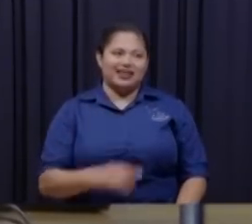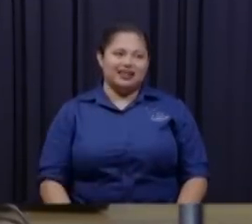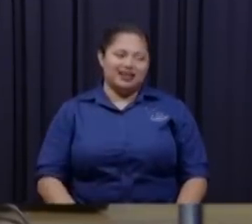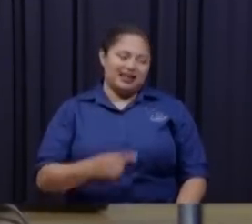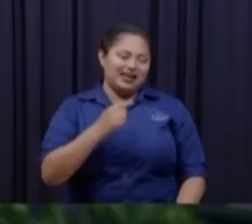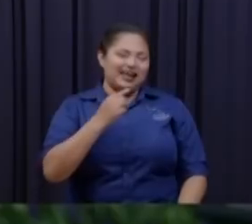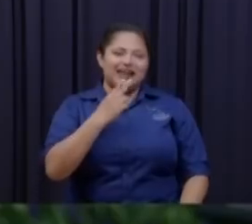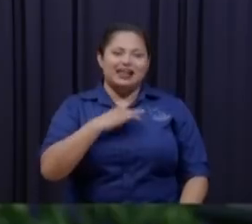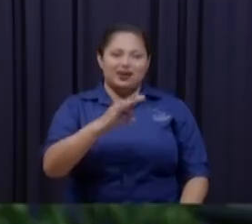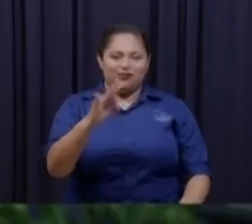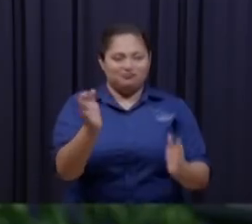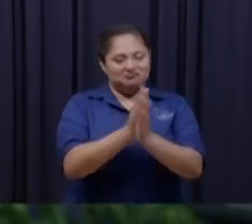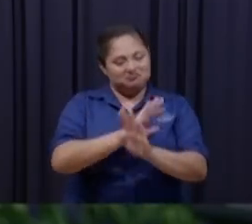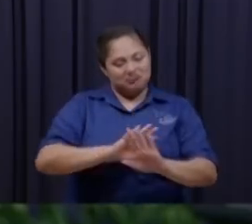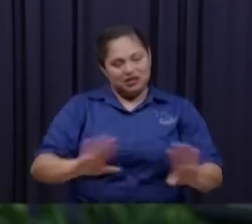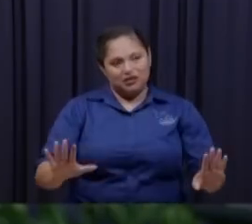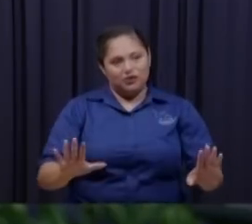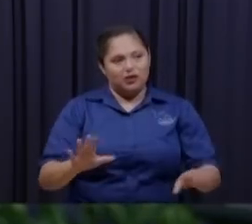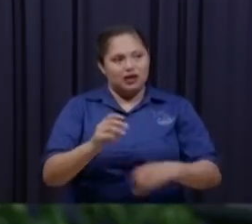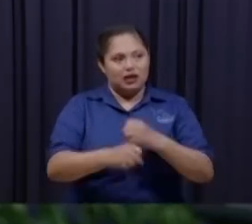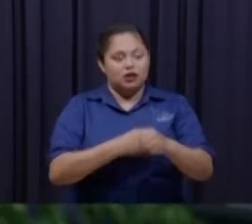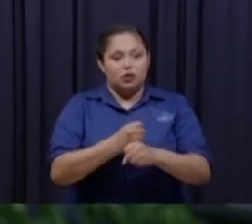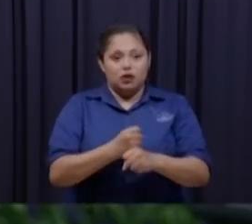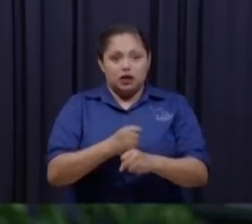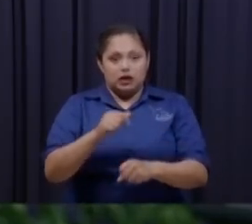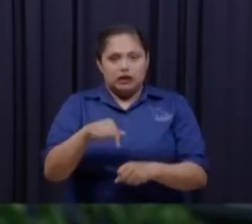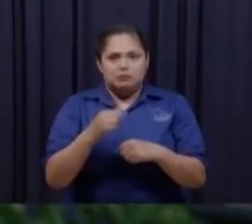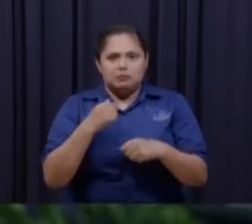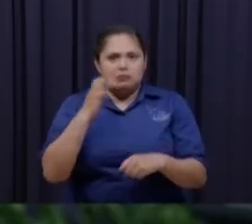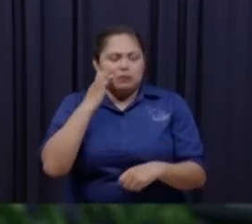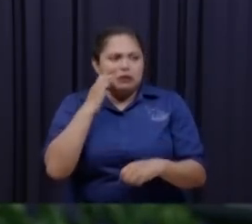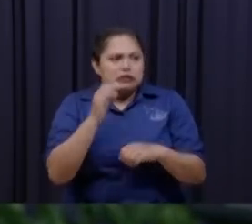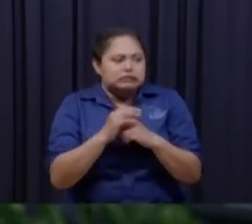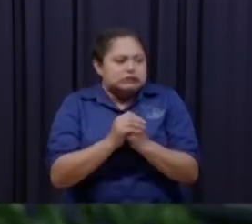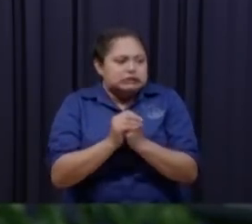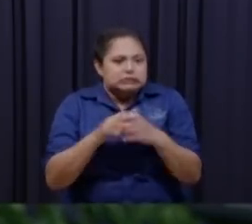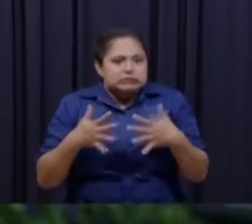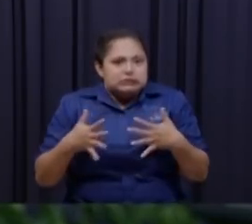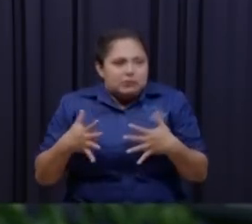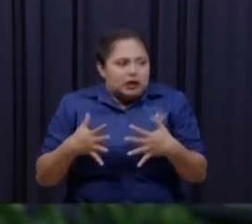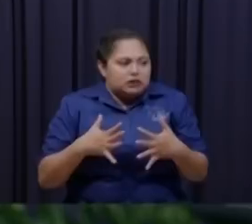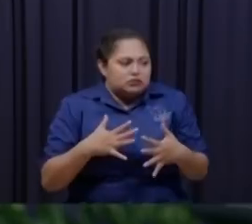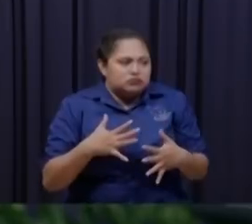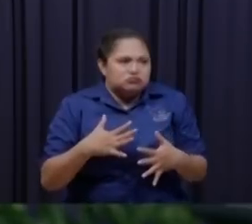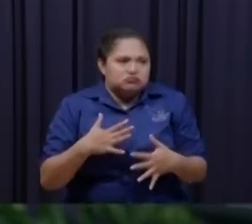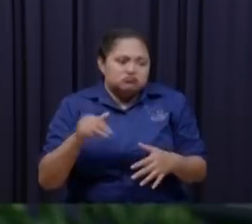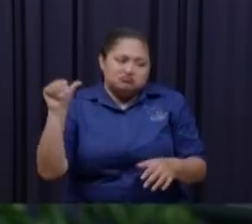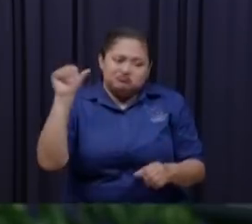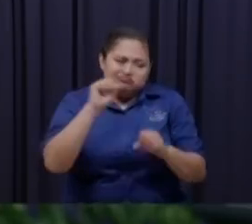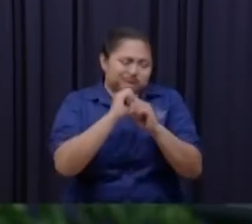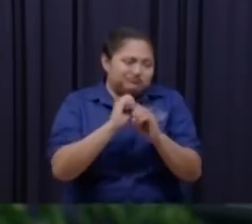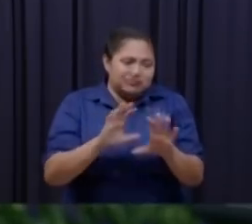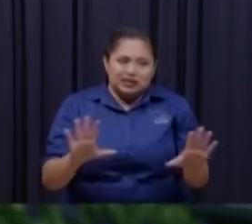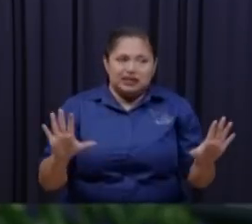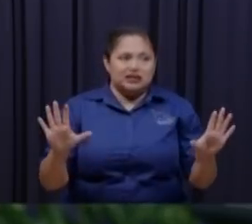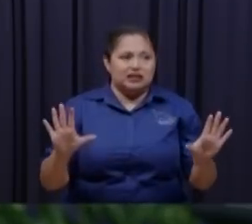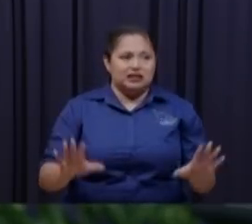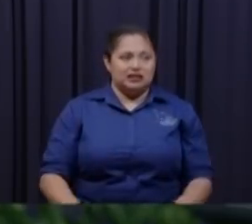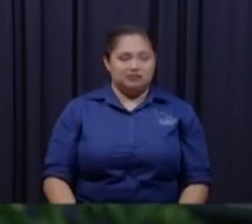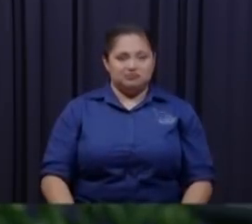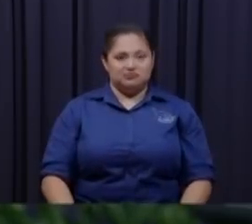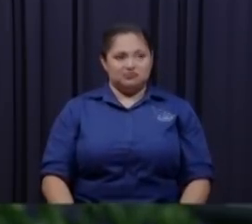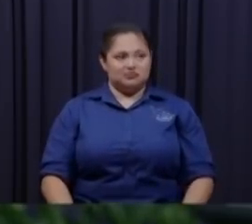perdió el año y temblando le dice: papá, ya perdí. Ya pasé a comprar